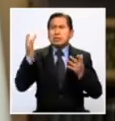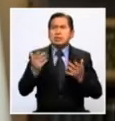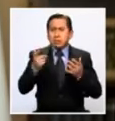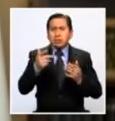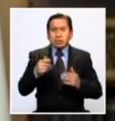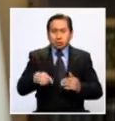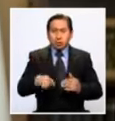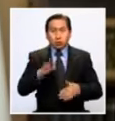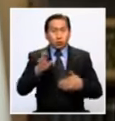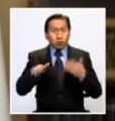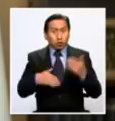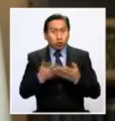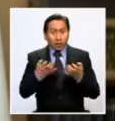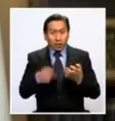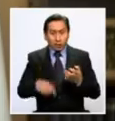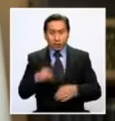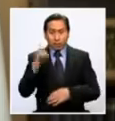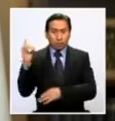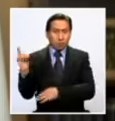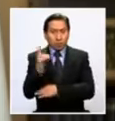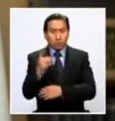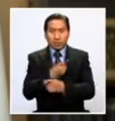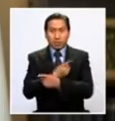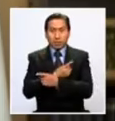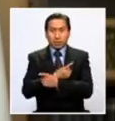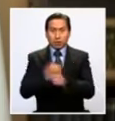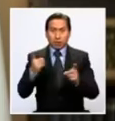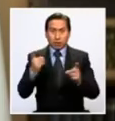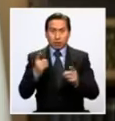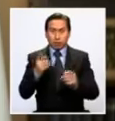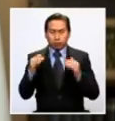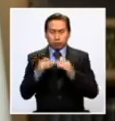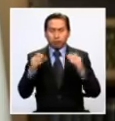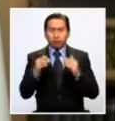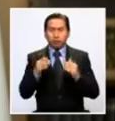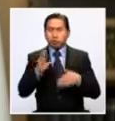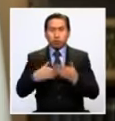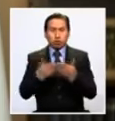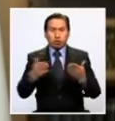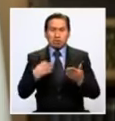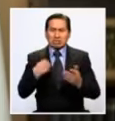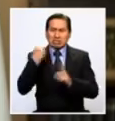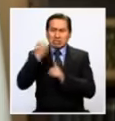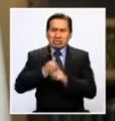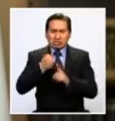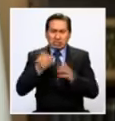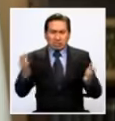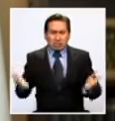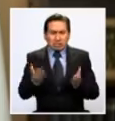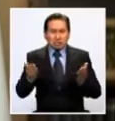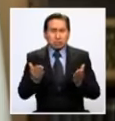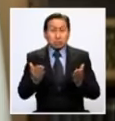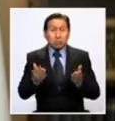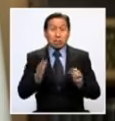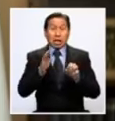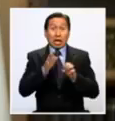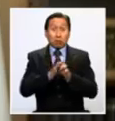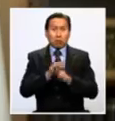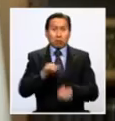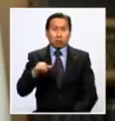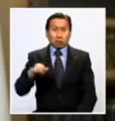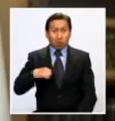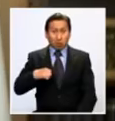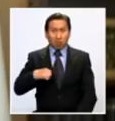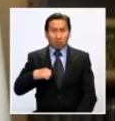construir entre todos un país democrático, justo y para todos. Y no voy a permitir ni por un